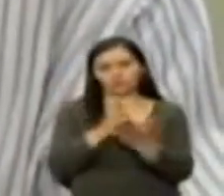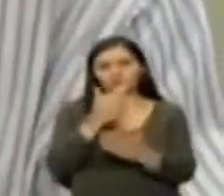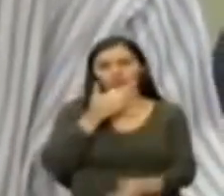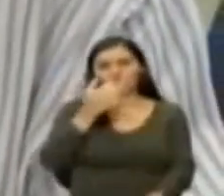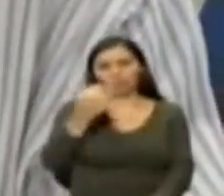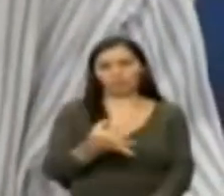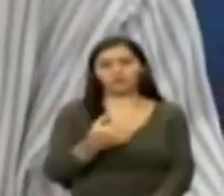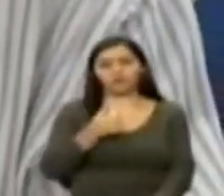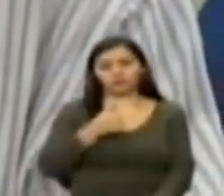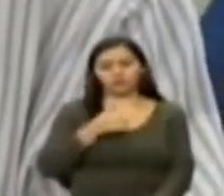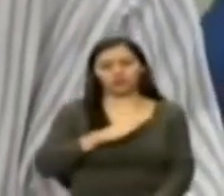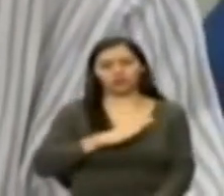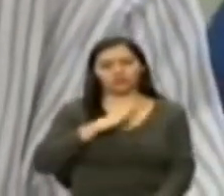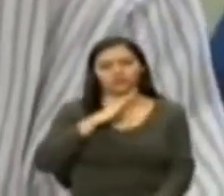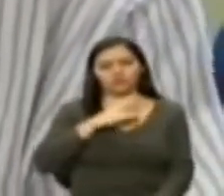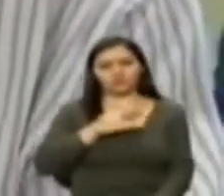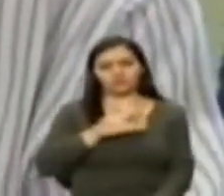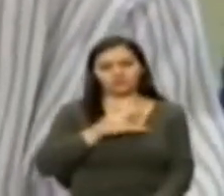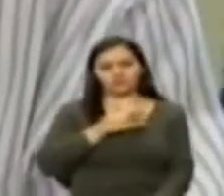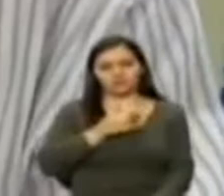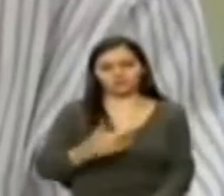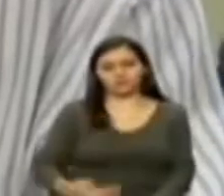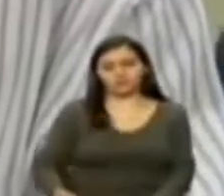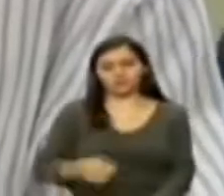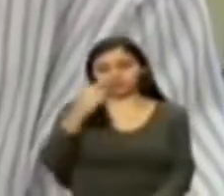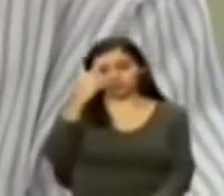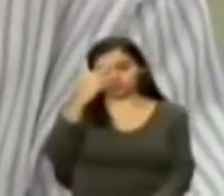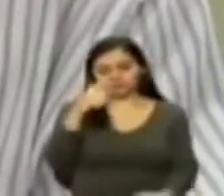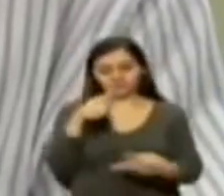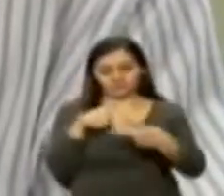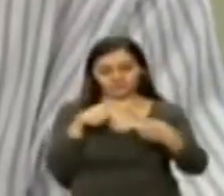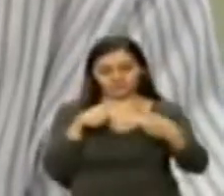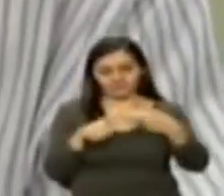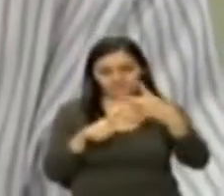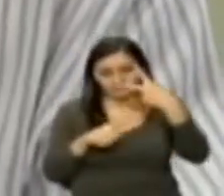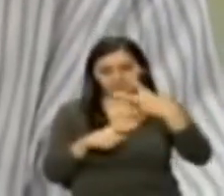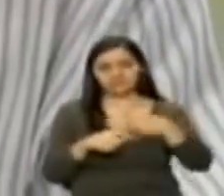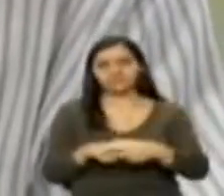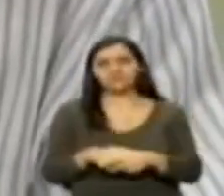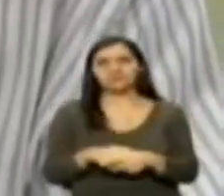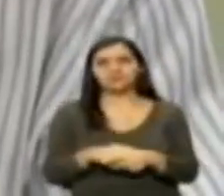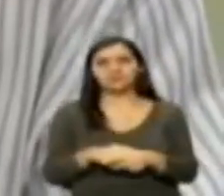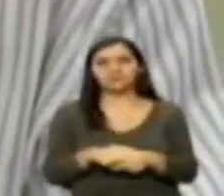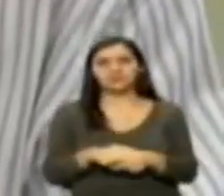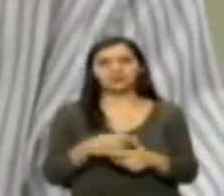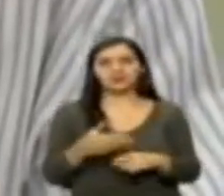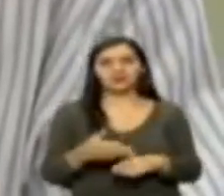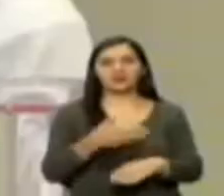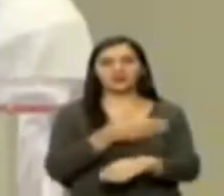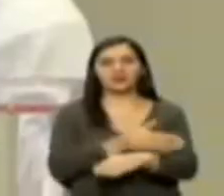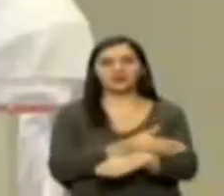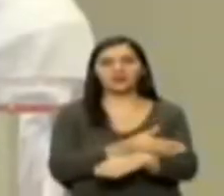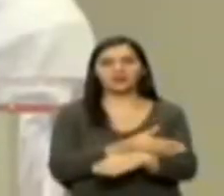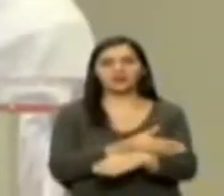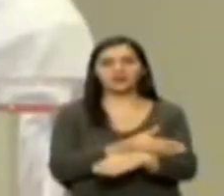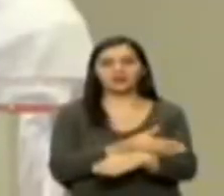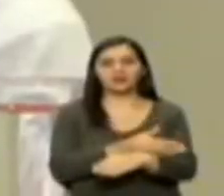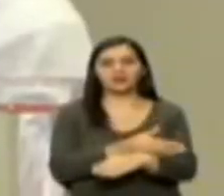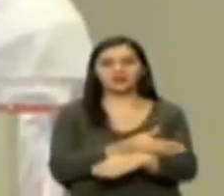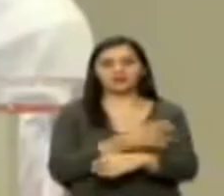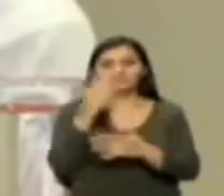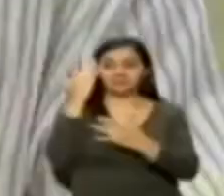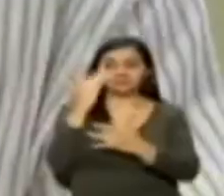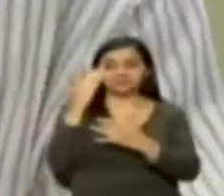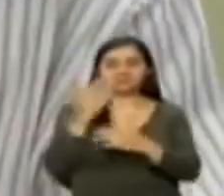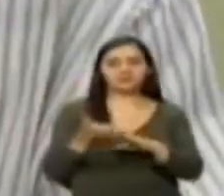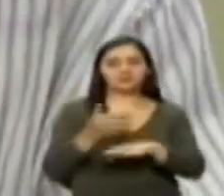siempre orgullosos. Pero le recuerdo dos situaciones, señor presidente. Usted nos ofreció la Spoch. Después el halago, ahí viene el sablazo, a ver. Usted